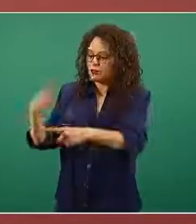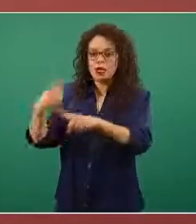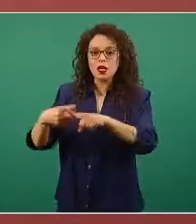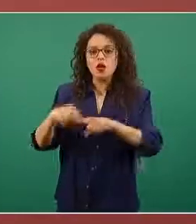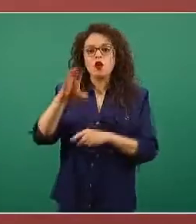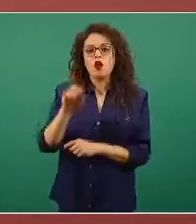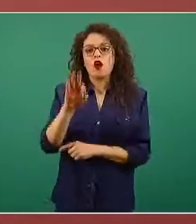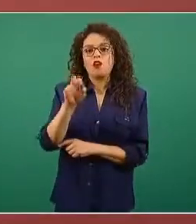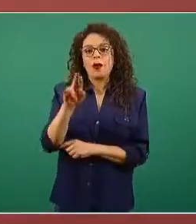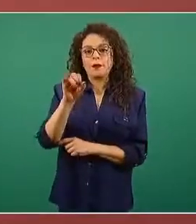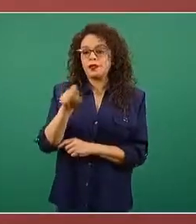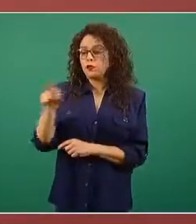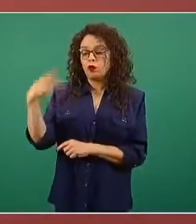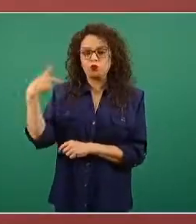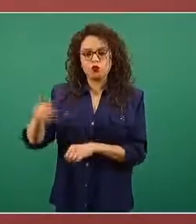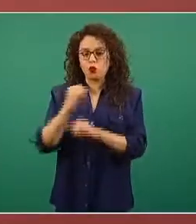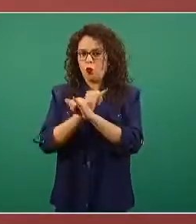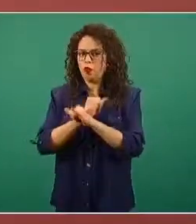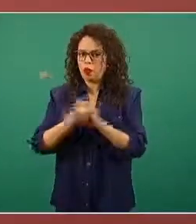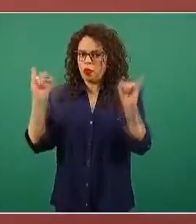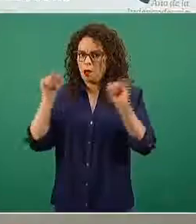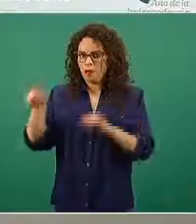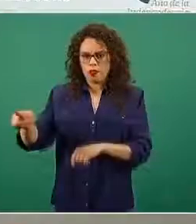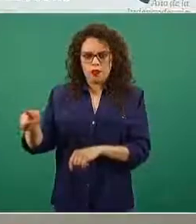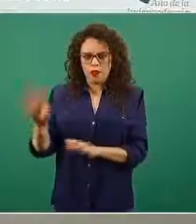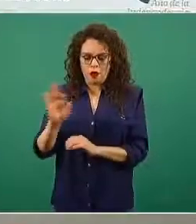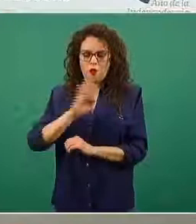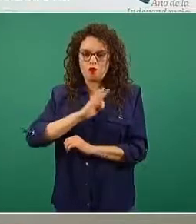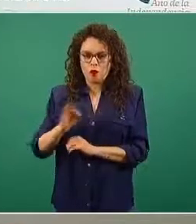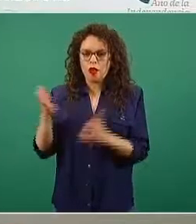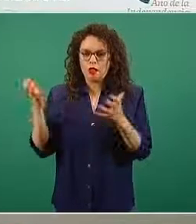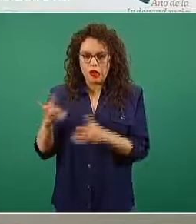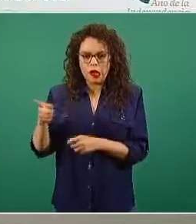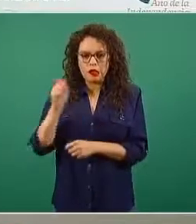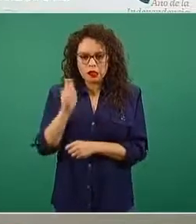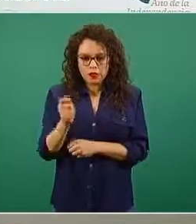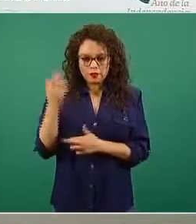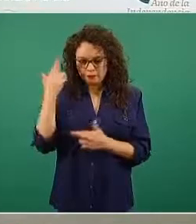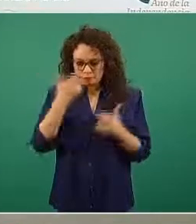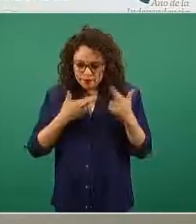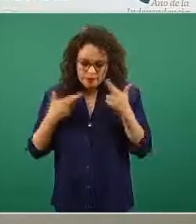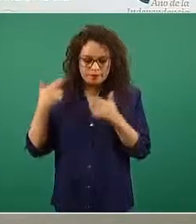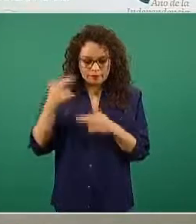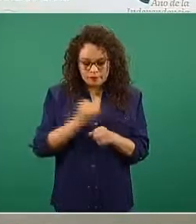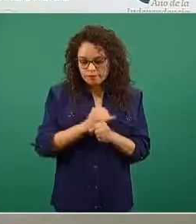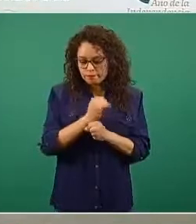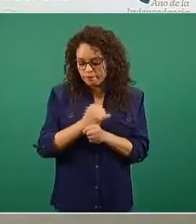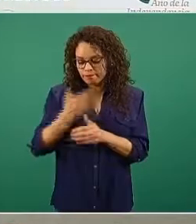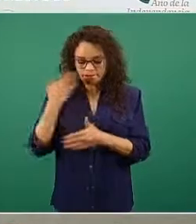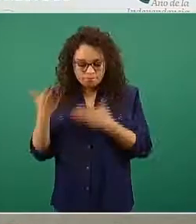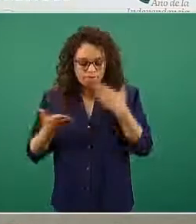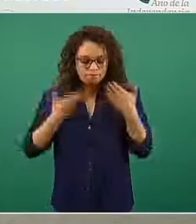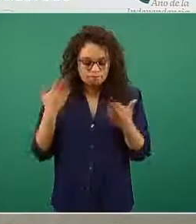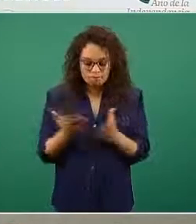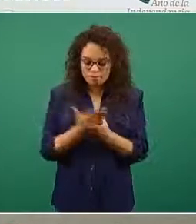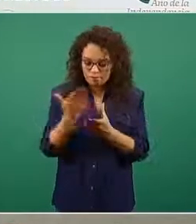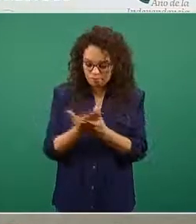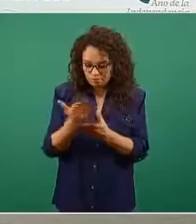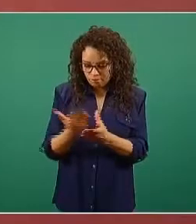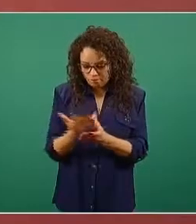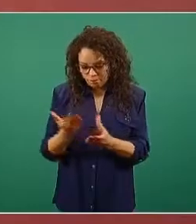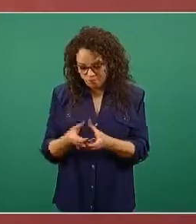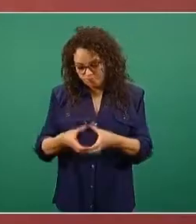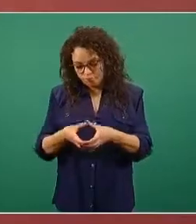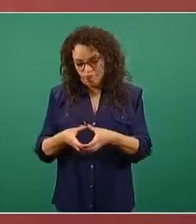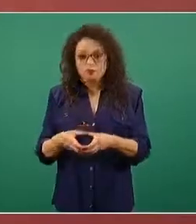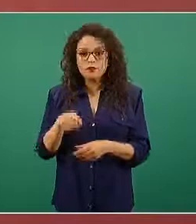actuando con la autonomía técnica que tiene y debe tener, empezó a analizar el expediente. Para conocimiento de todos, el